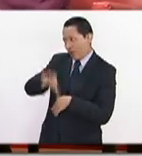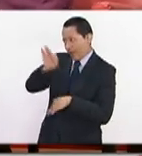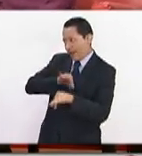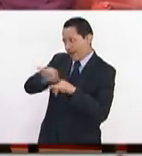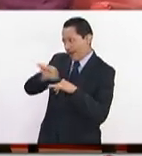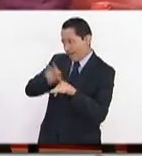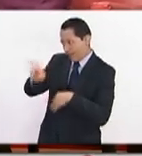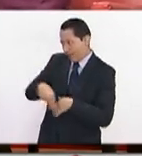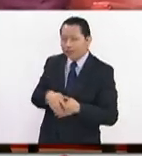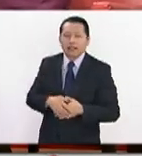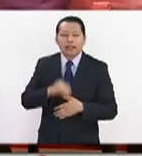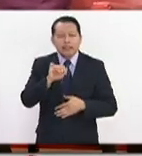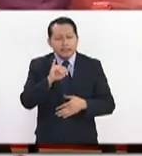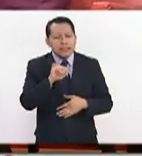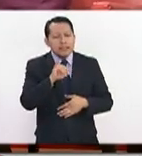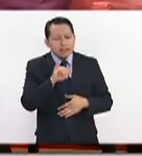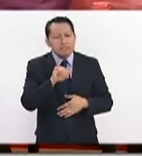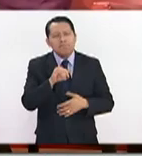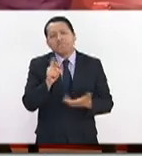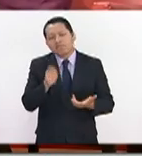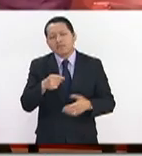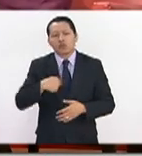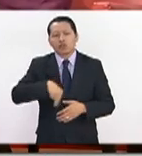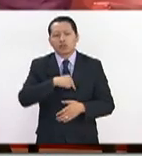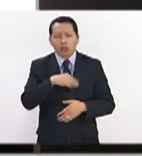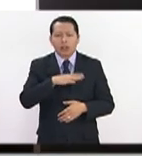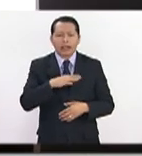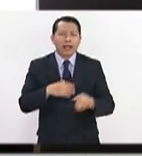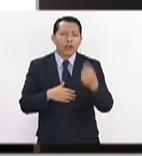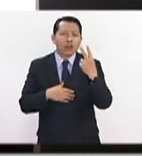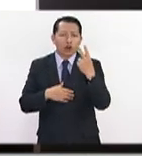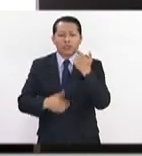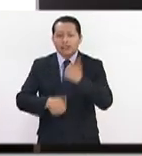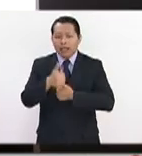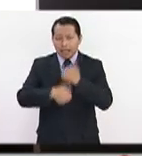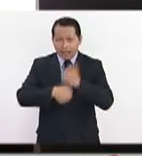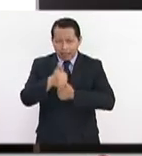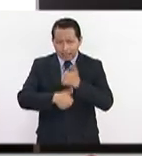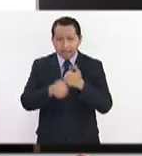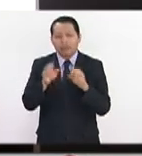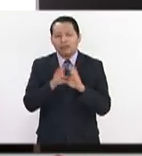¿no? Así es. Sí, nosotros tenemos 2 carreras que son,